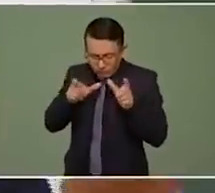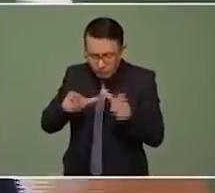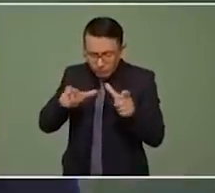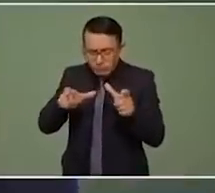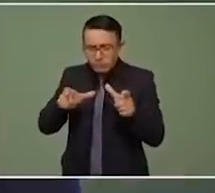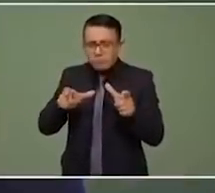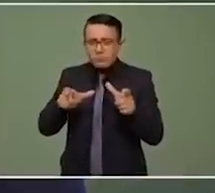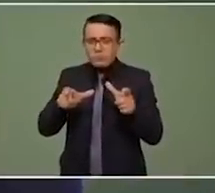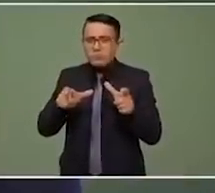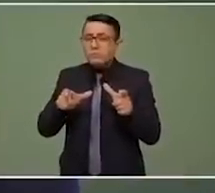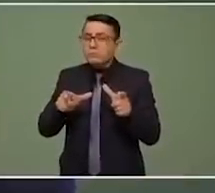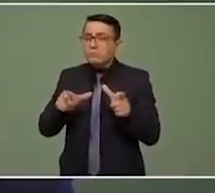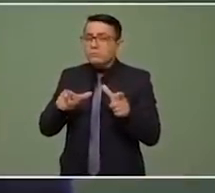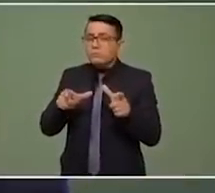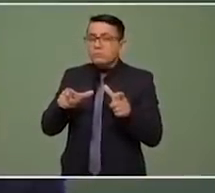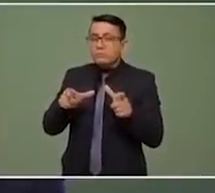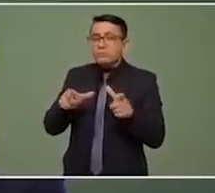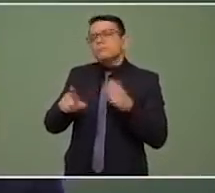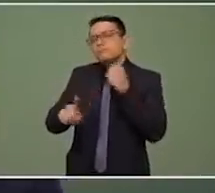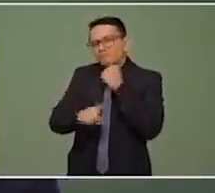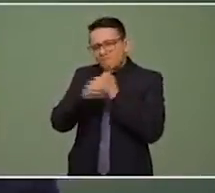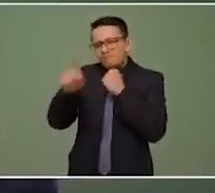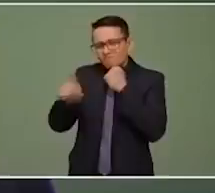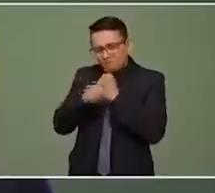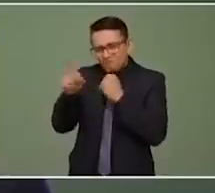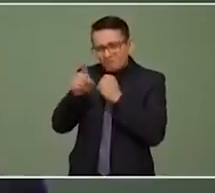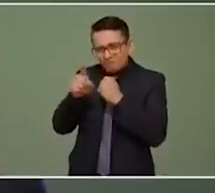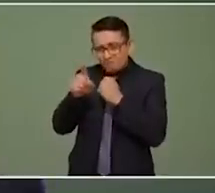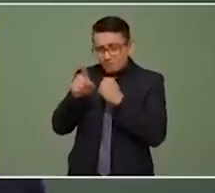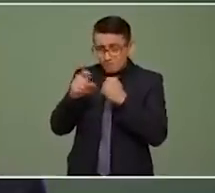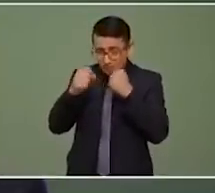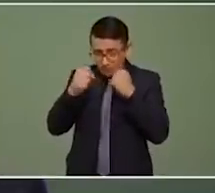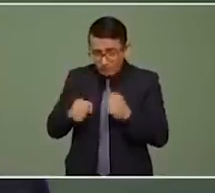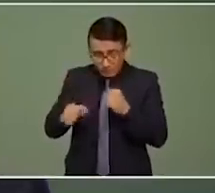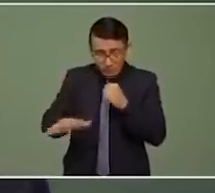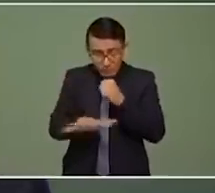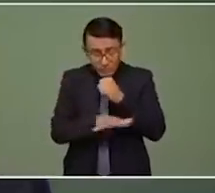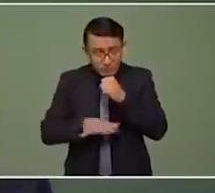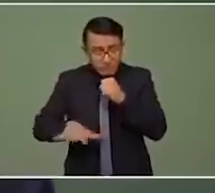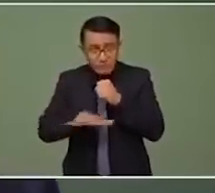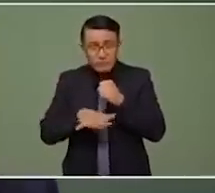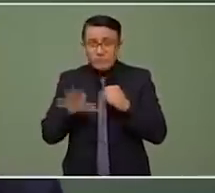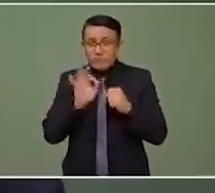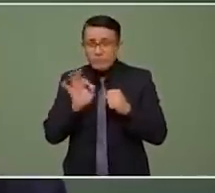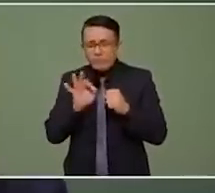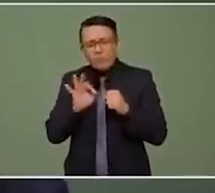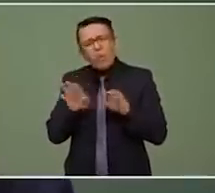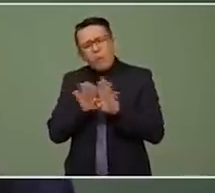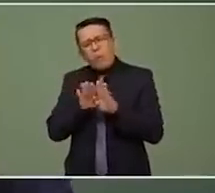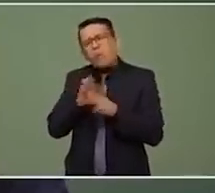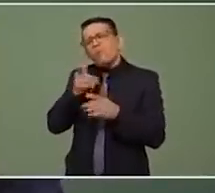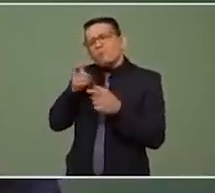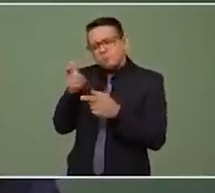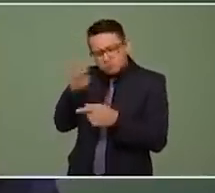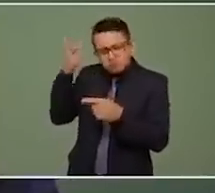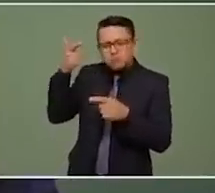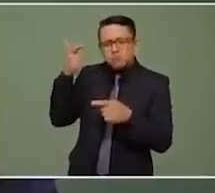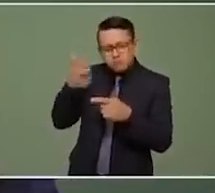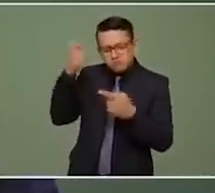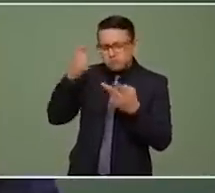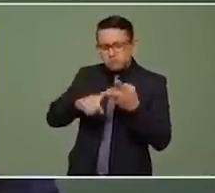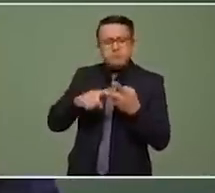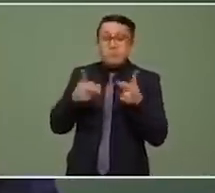y enfrentar los problemas de inseguridad que tienen que ver con homicidios con robos